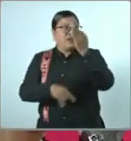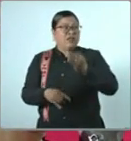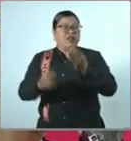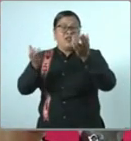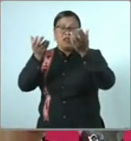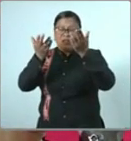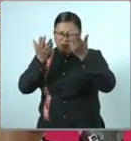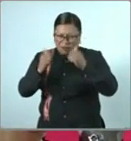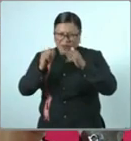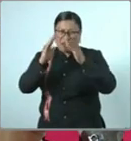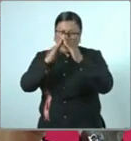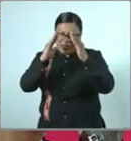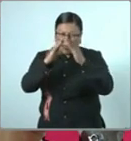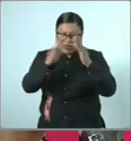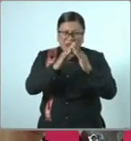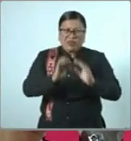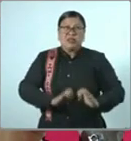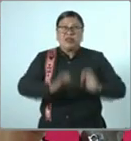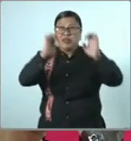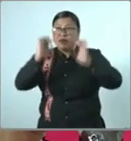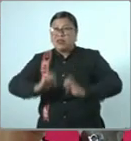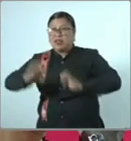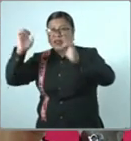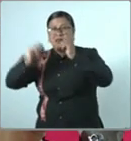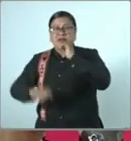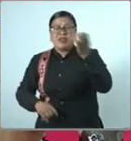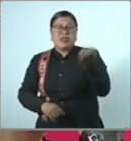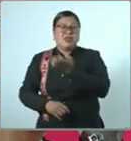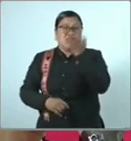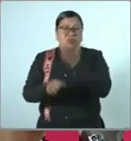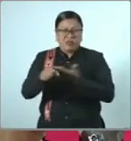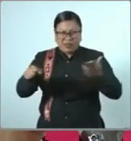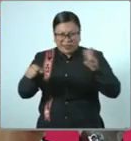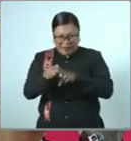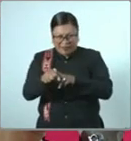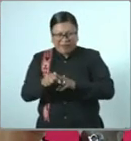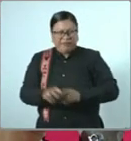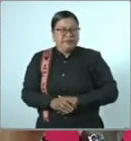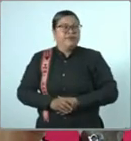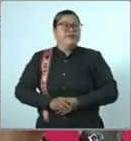habitación y edificios públicos, incluyendo escuelas y hospitales. La que sigue, por favor.